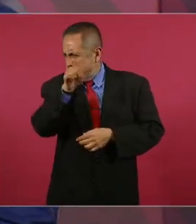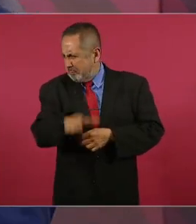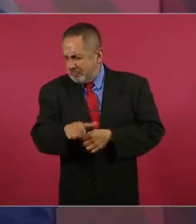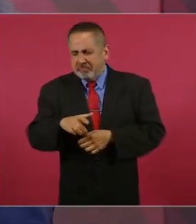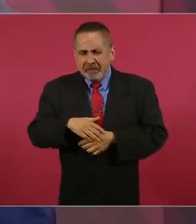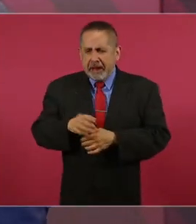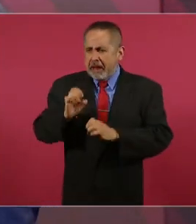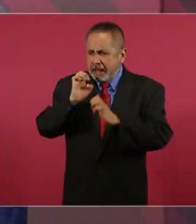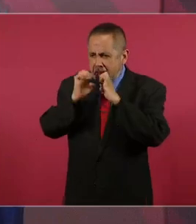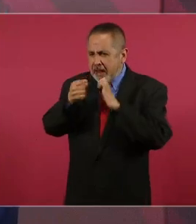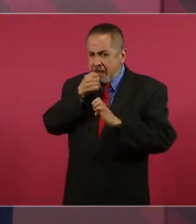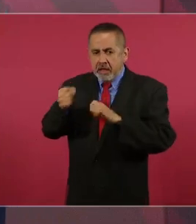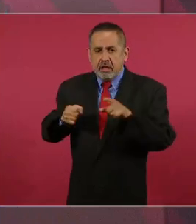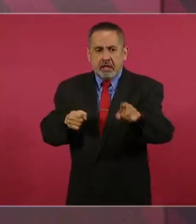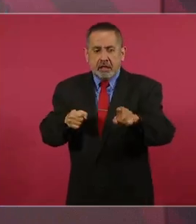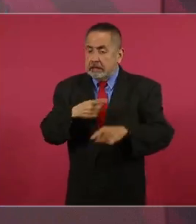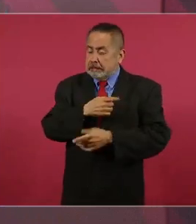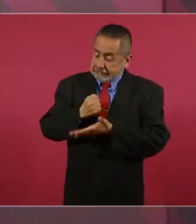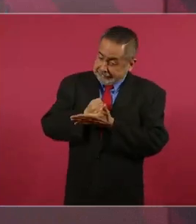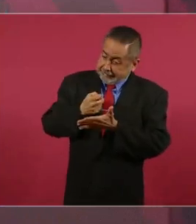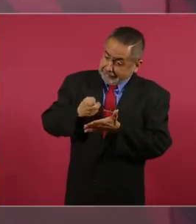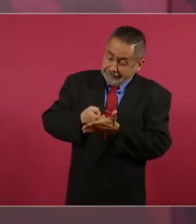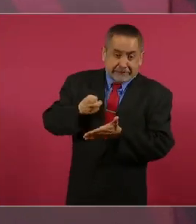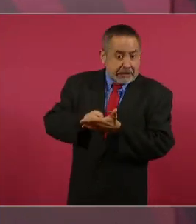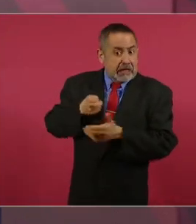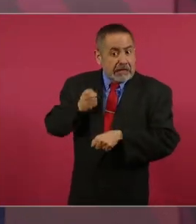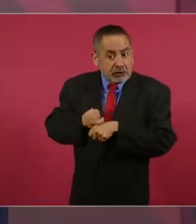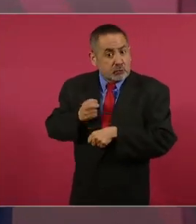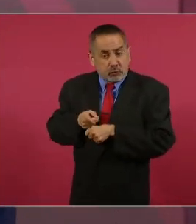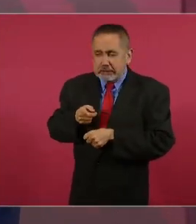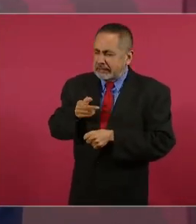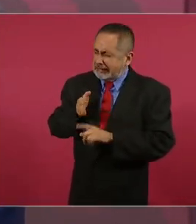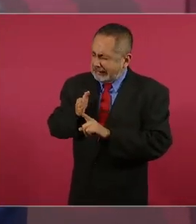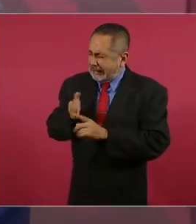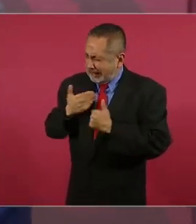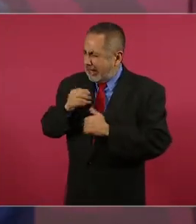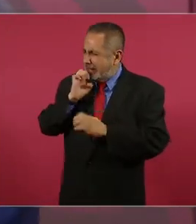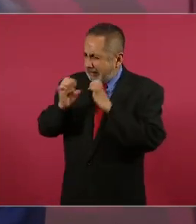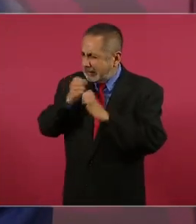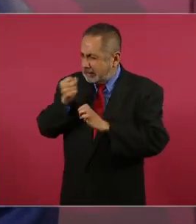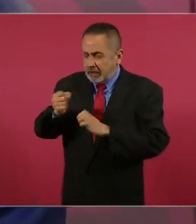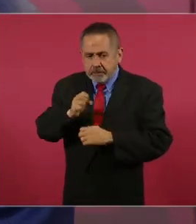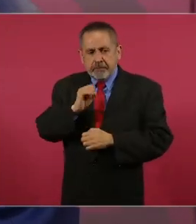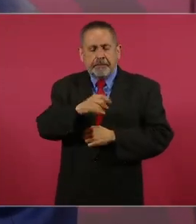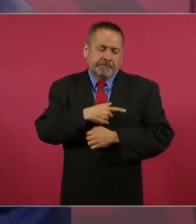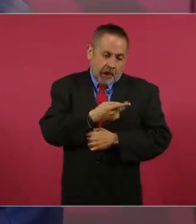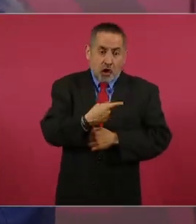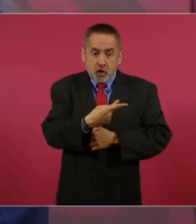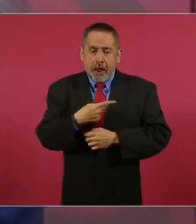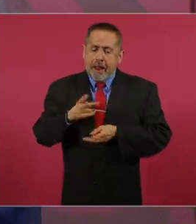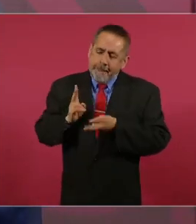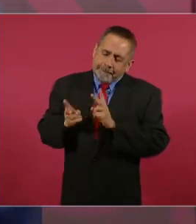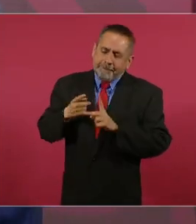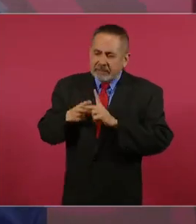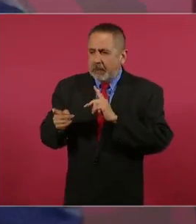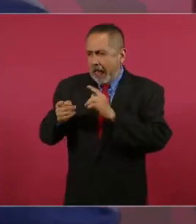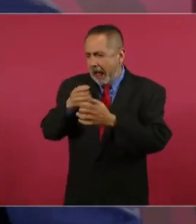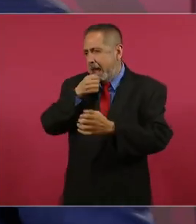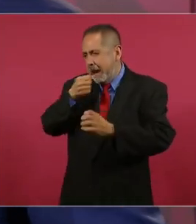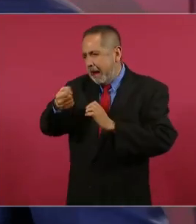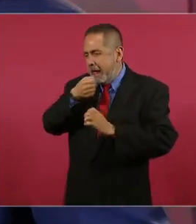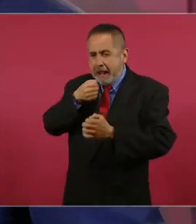por su perseverancia, como es. Y entonces empezamos la entrevista,